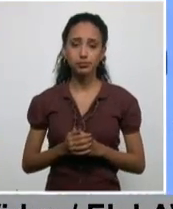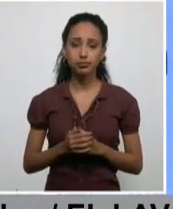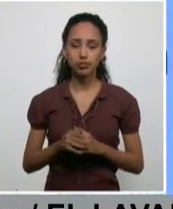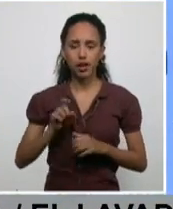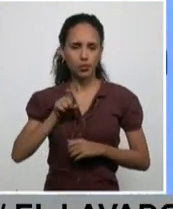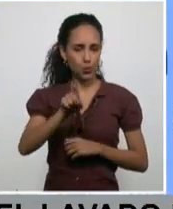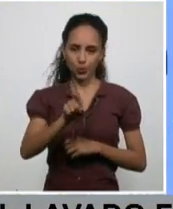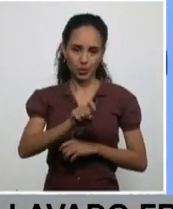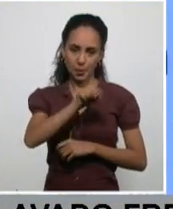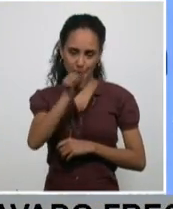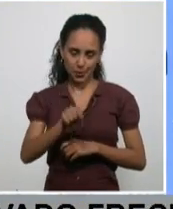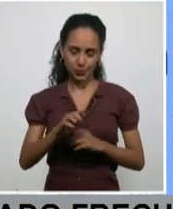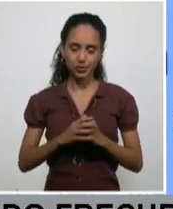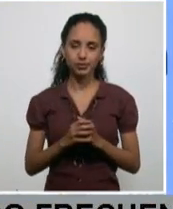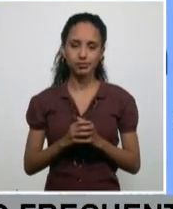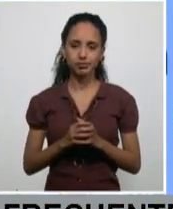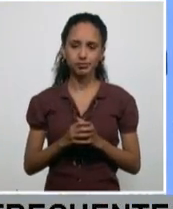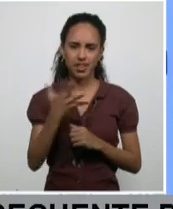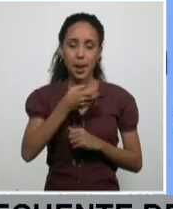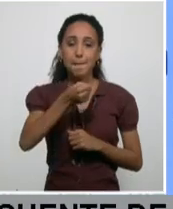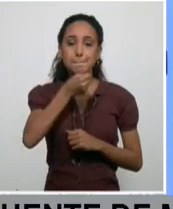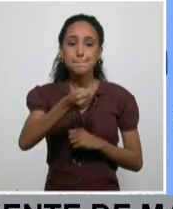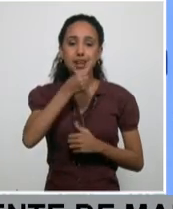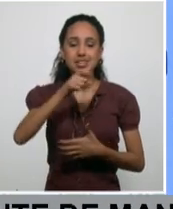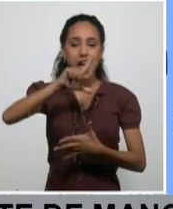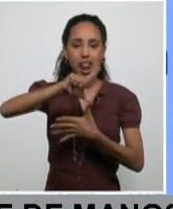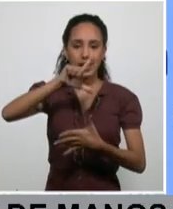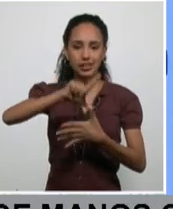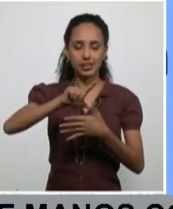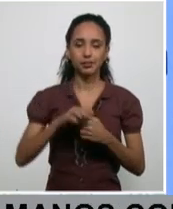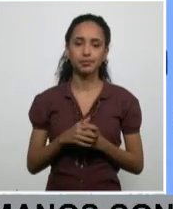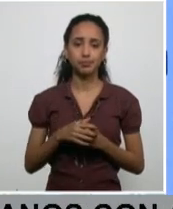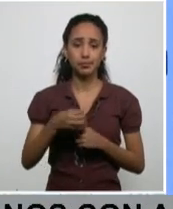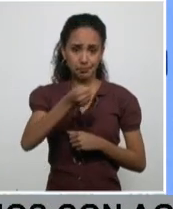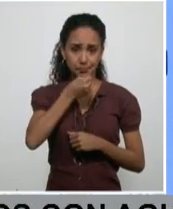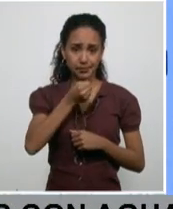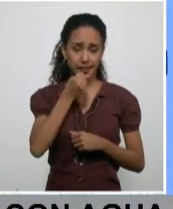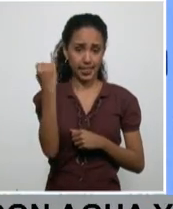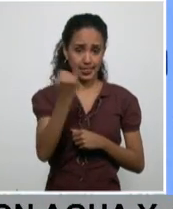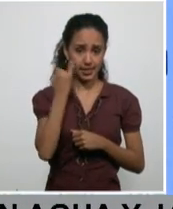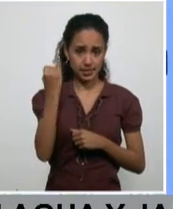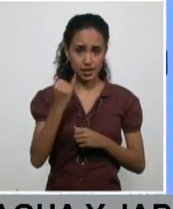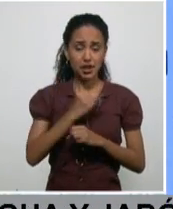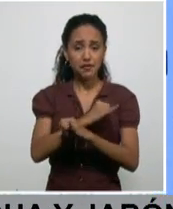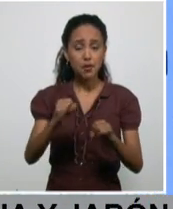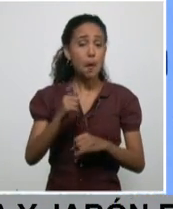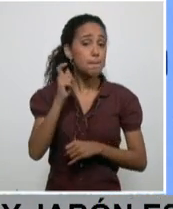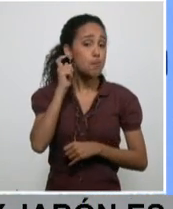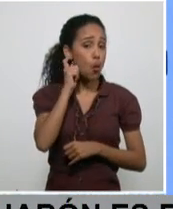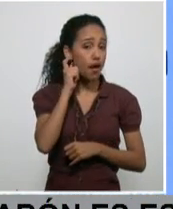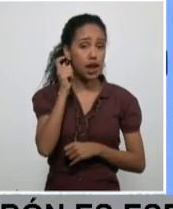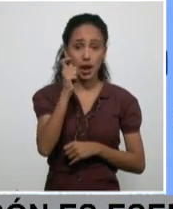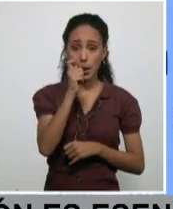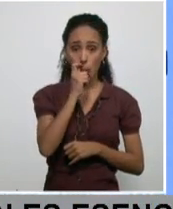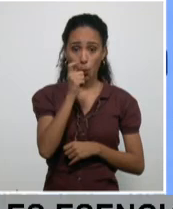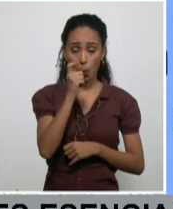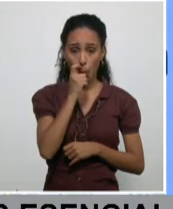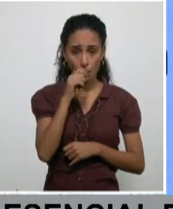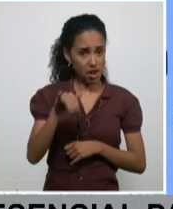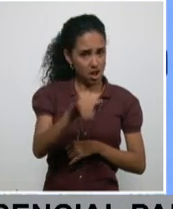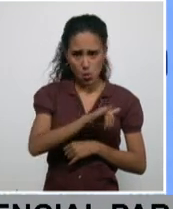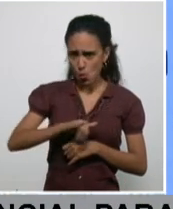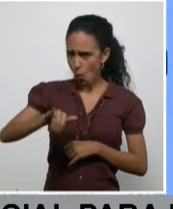pregunta, esta vez de prensa latina. Medios de prensa internacionales reportan que las mujeres y los hombres se contagian por igual